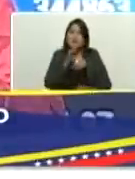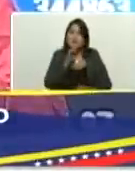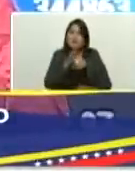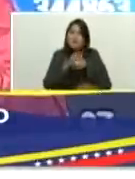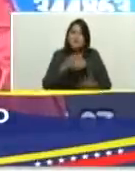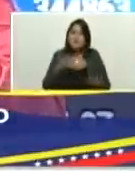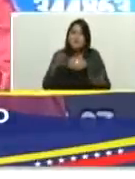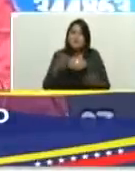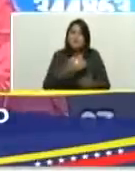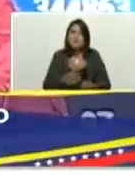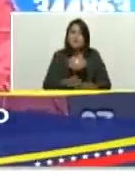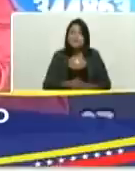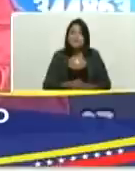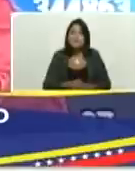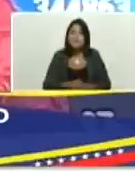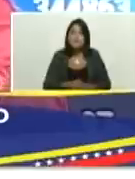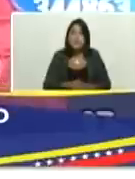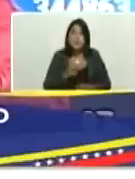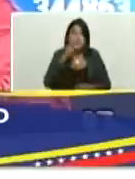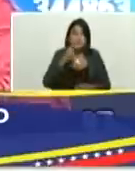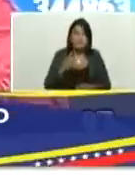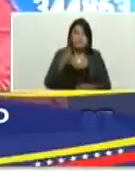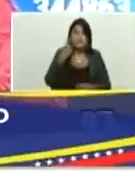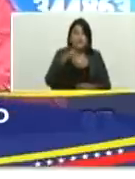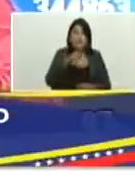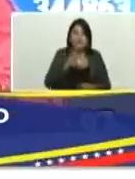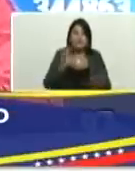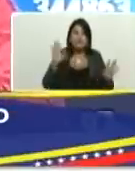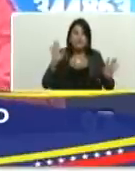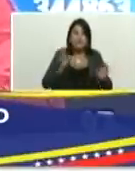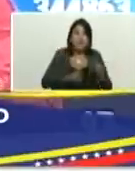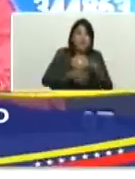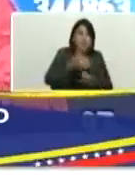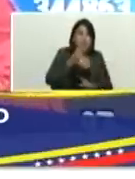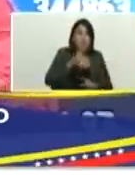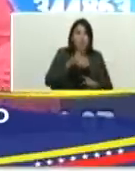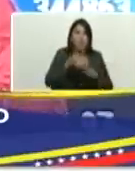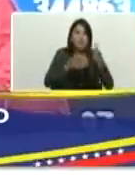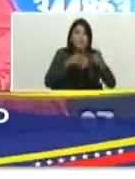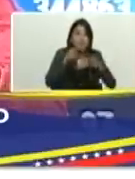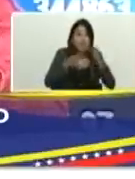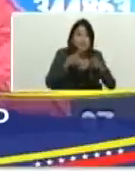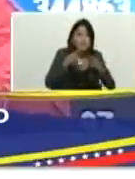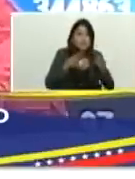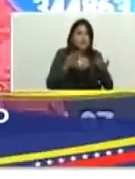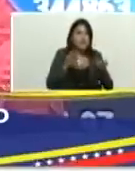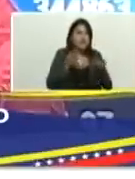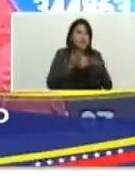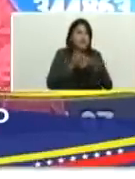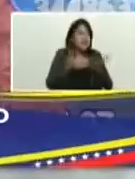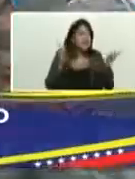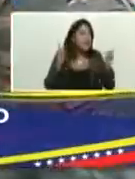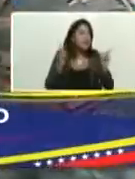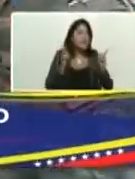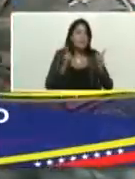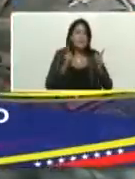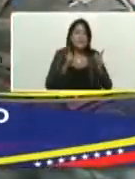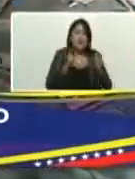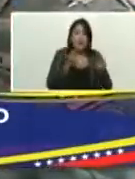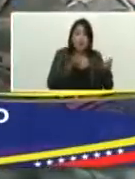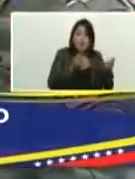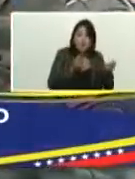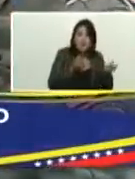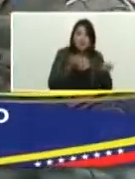el surgimiento por primera vez de políticas soberanas en el campo de la economía nacional, el rescate de las